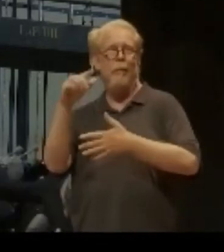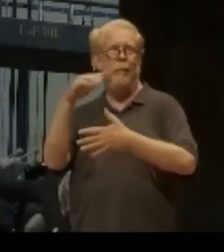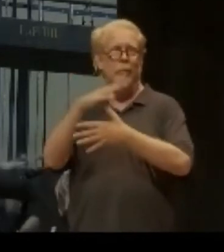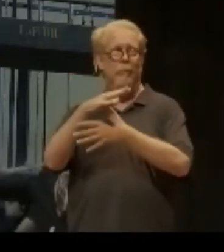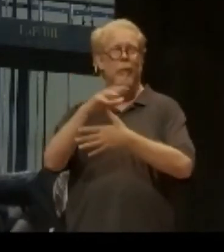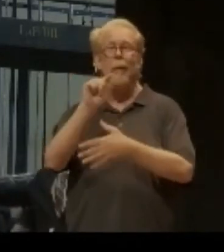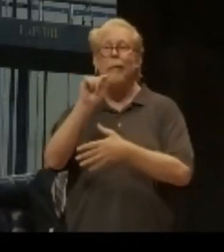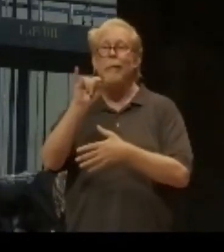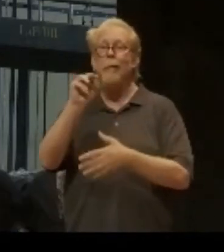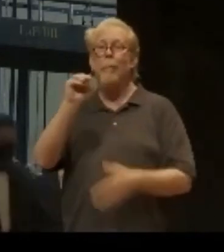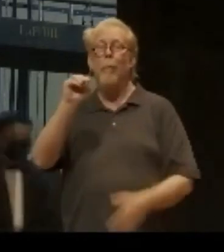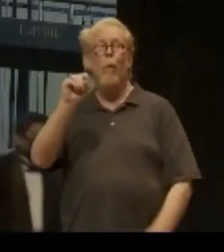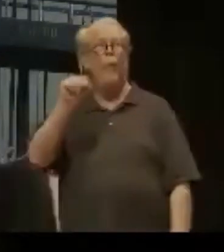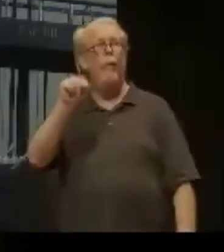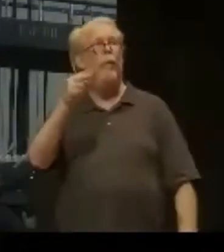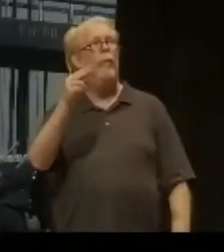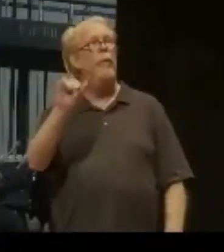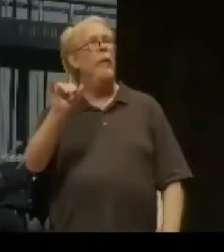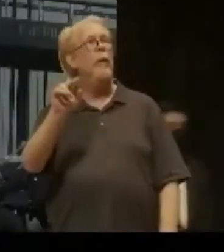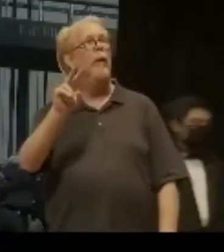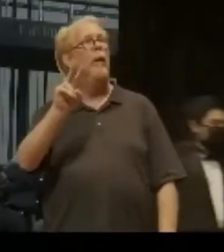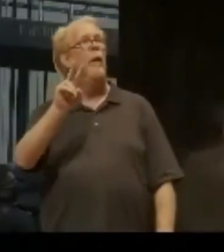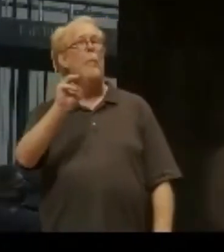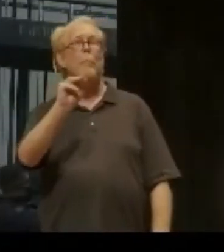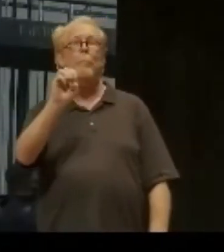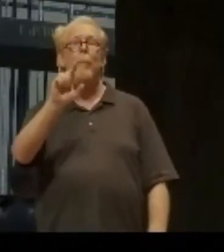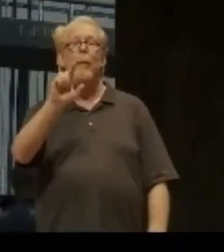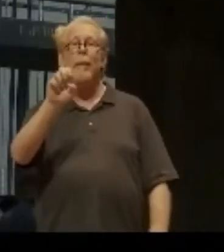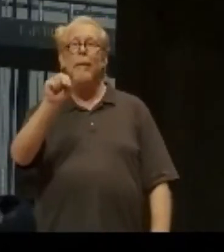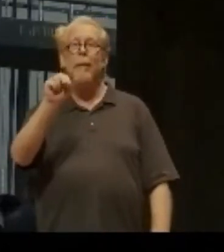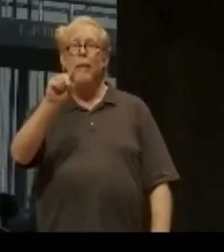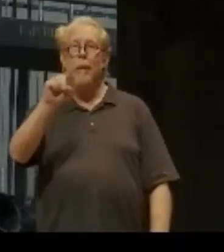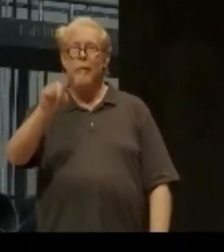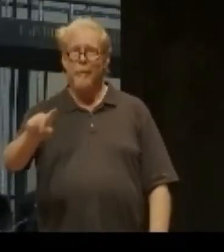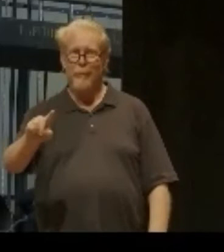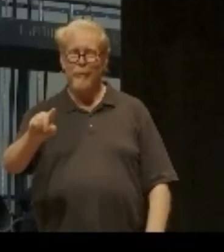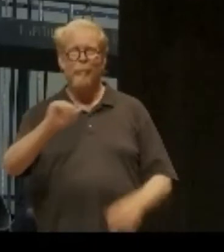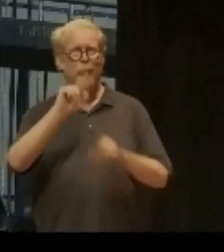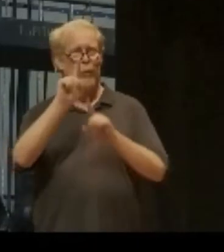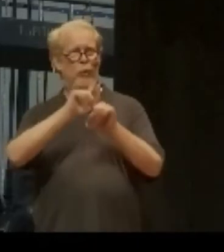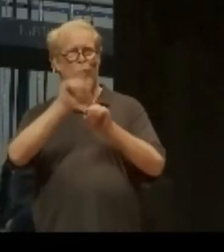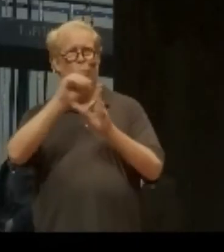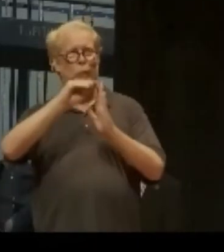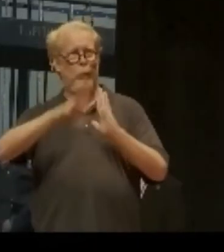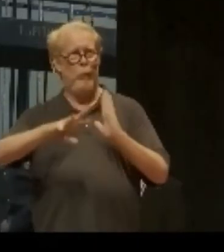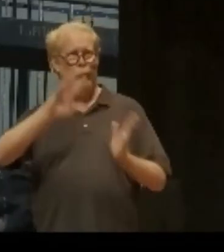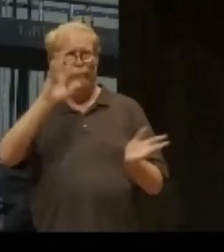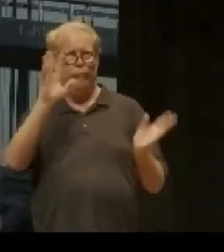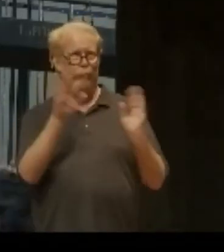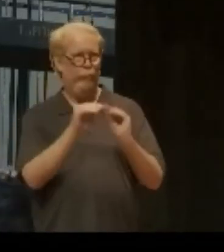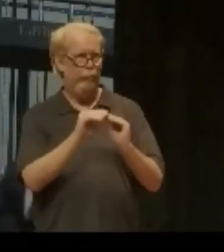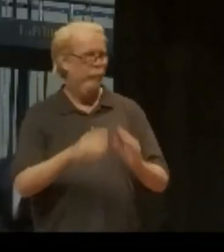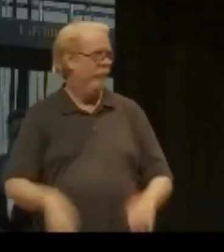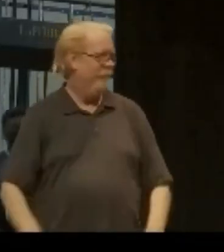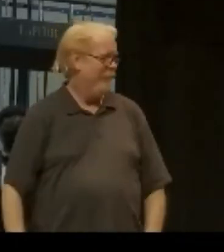Valedictorian Timothy Meléndez es un estudiante estrella por todos lados.